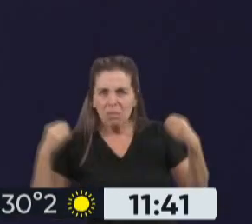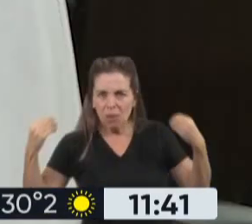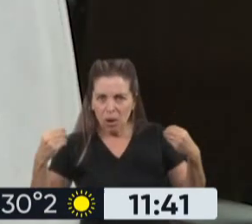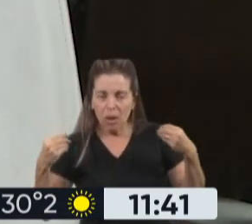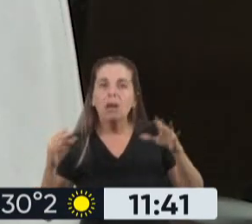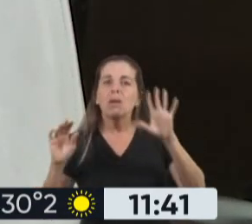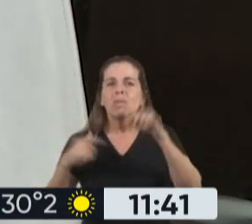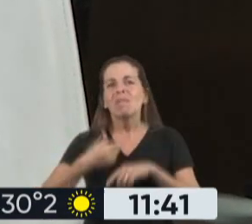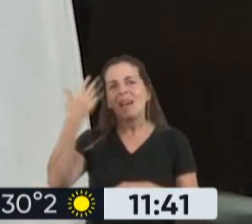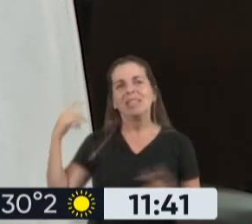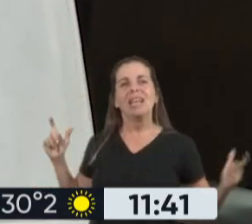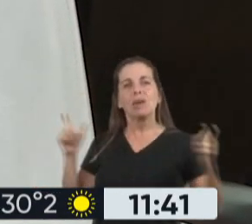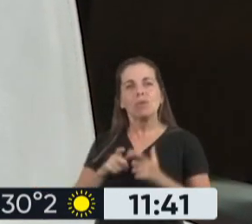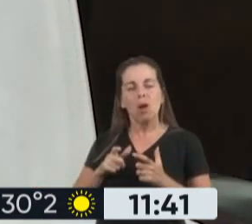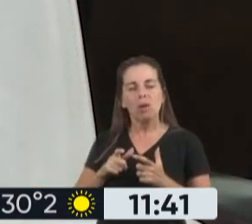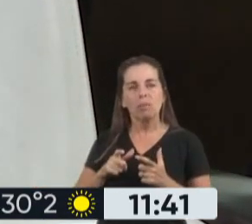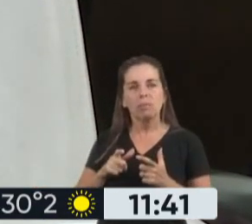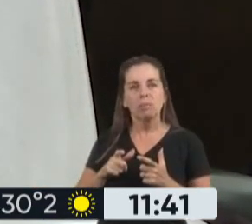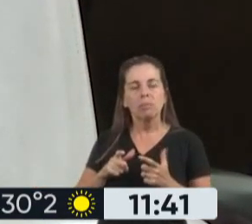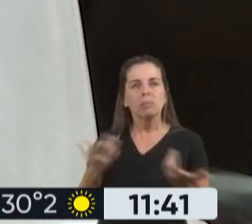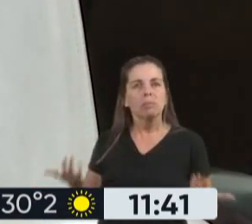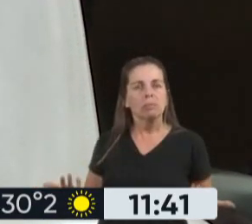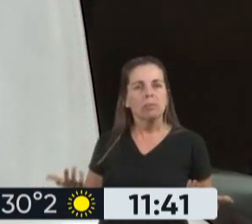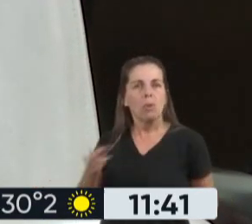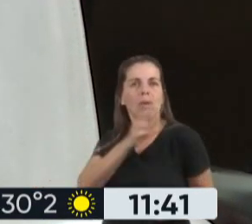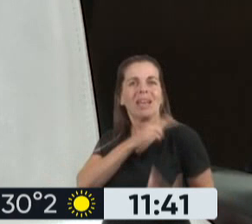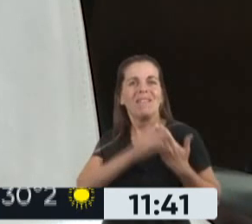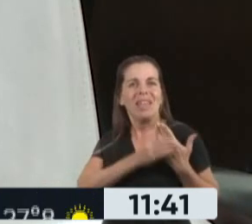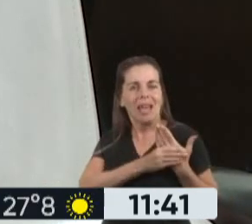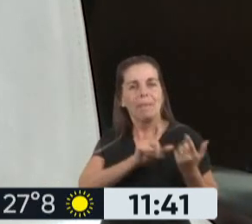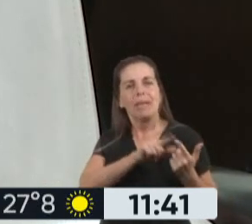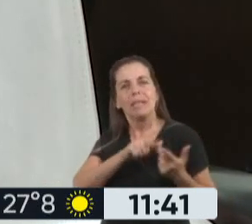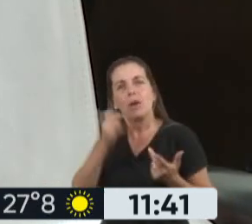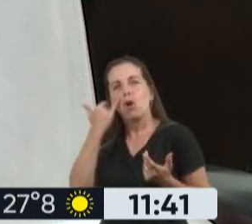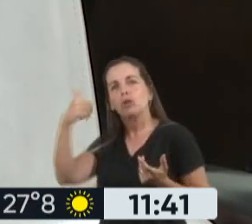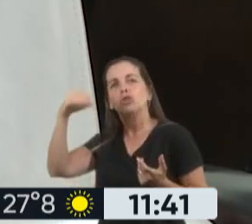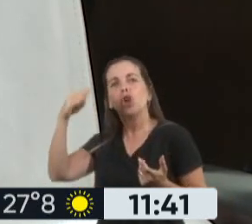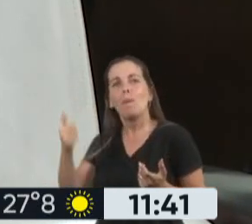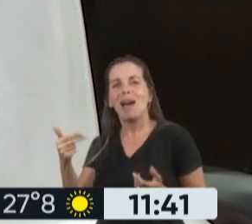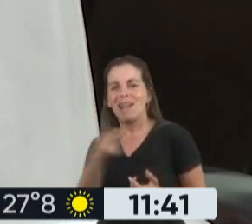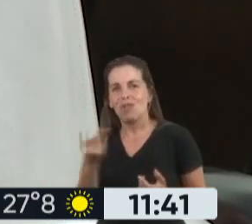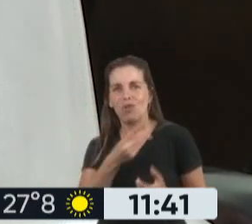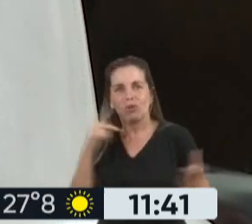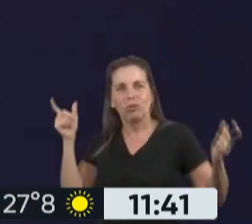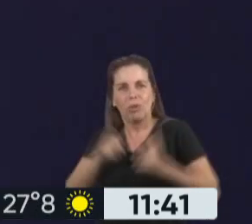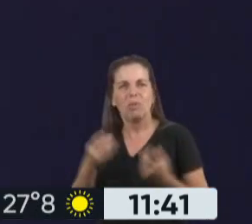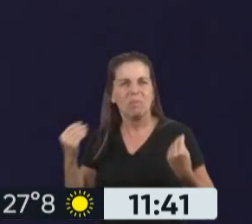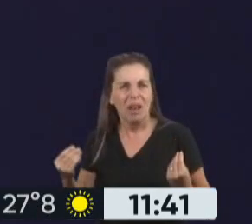Pero en la reunión de ayer, por ejemplo, entre el jefe de gabinete y Jorge Yoma, ¿en qué sentido hay que